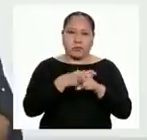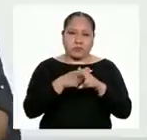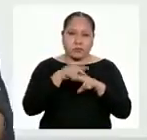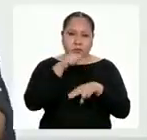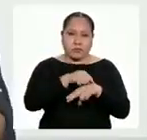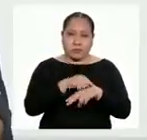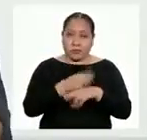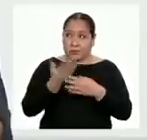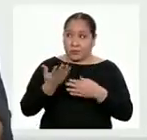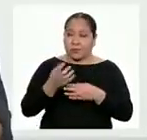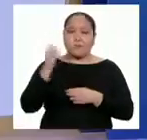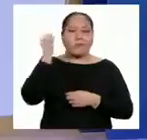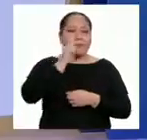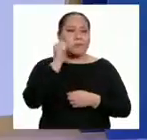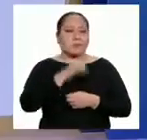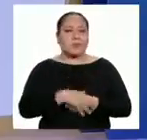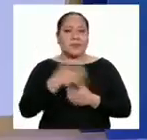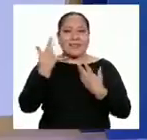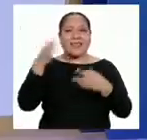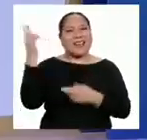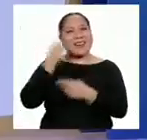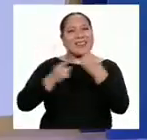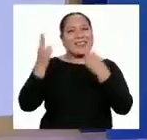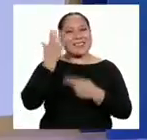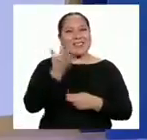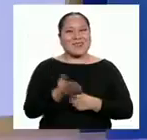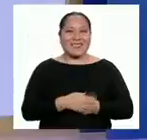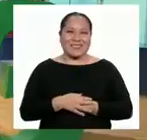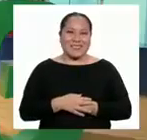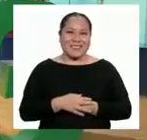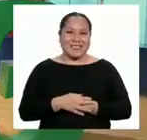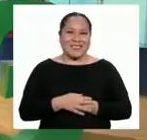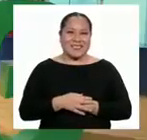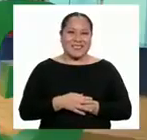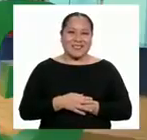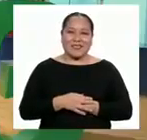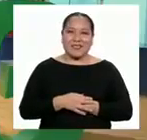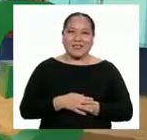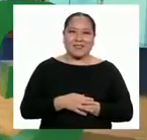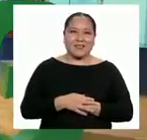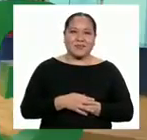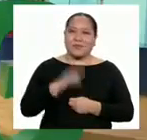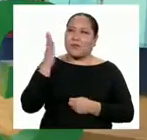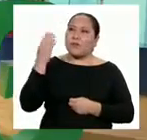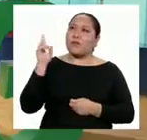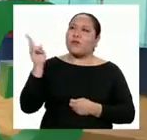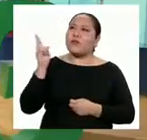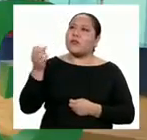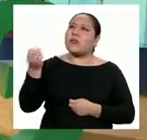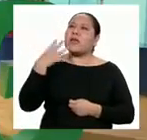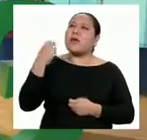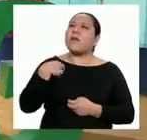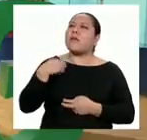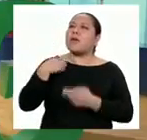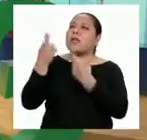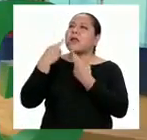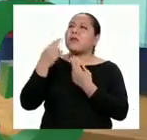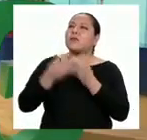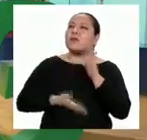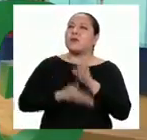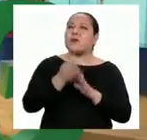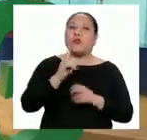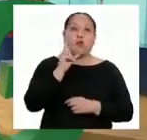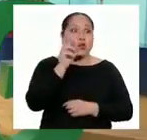ser? Claro que sí. Ya regresamos entonces. Profesora, dígame a mí la respuesta mientras vamos a